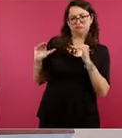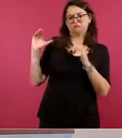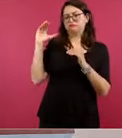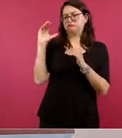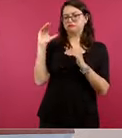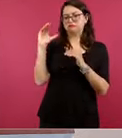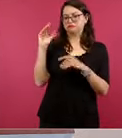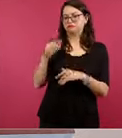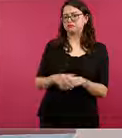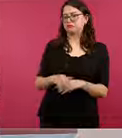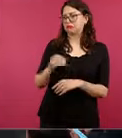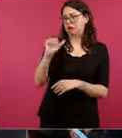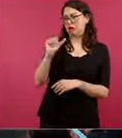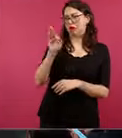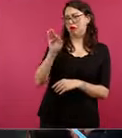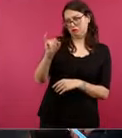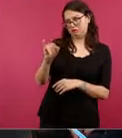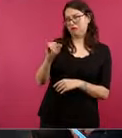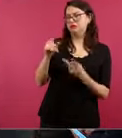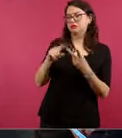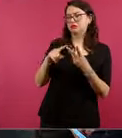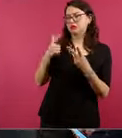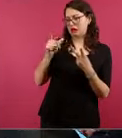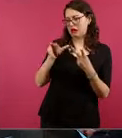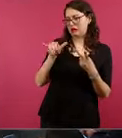No, para la AFI y García Luna.